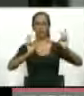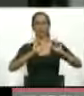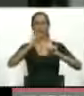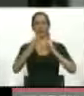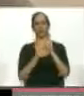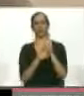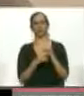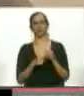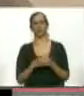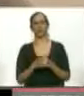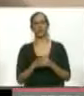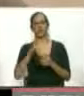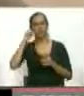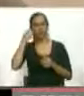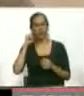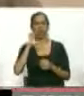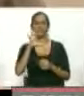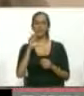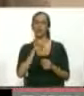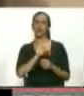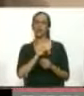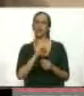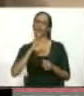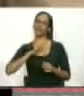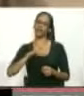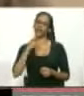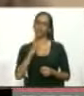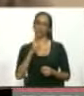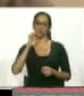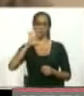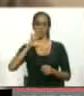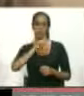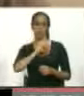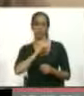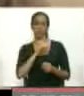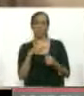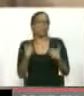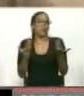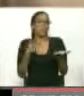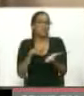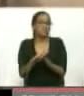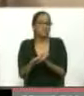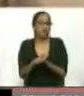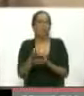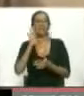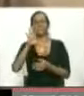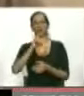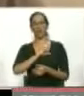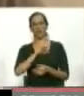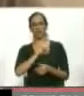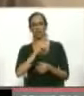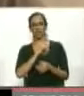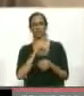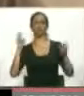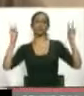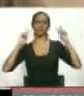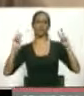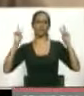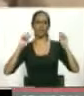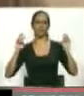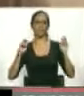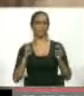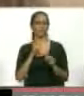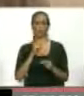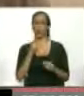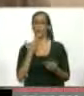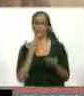recuerda el 5 de enero estaba diciendo el 5 de enero que ocurrió el 5 de enero supuestamente no dejaron